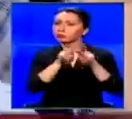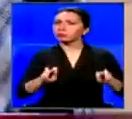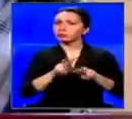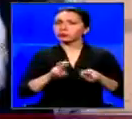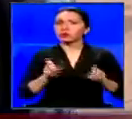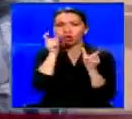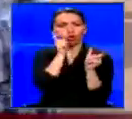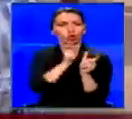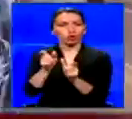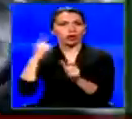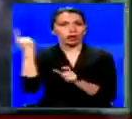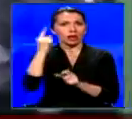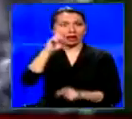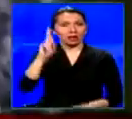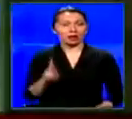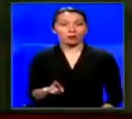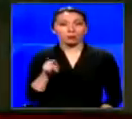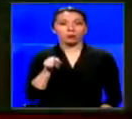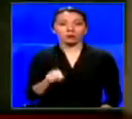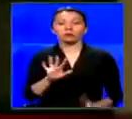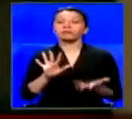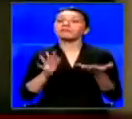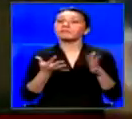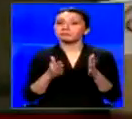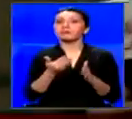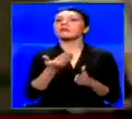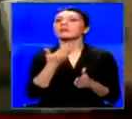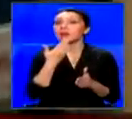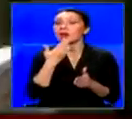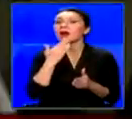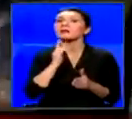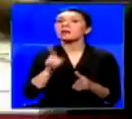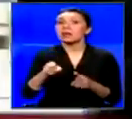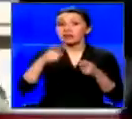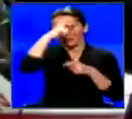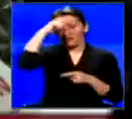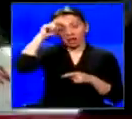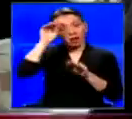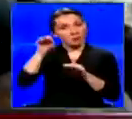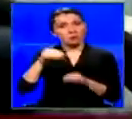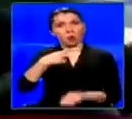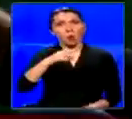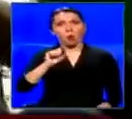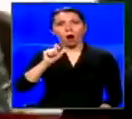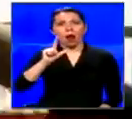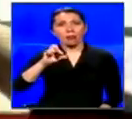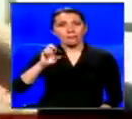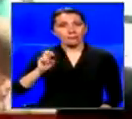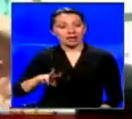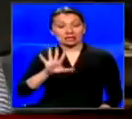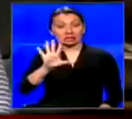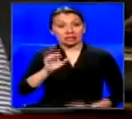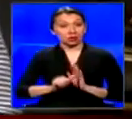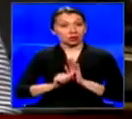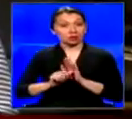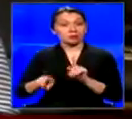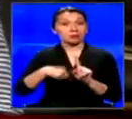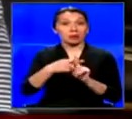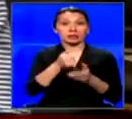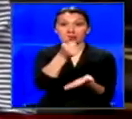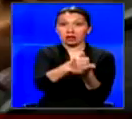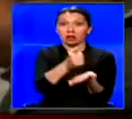la Contraloría General de la República y probablemente también lo será lo que este verano ocurre en Hualpén. Ahí 5 concejales más la